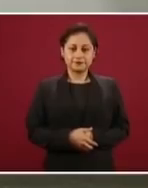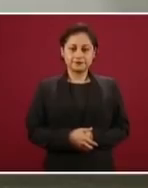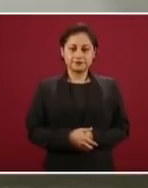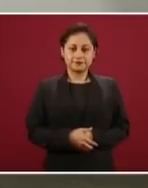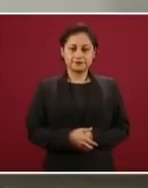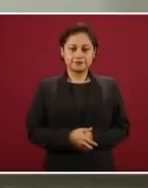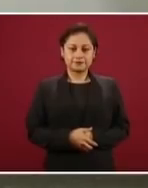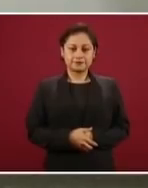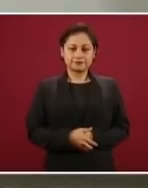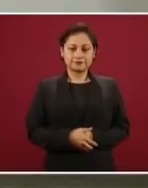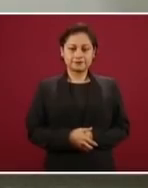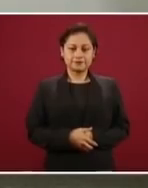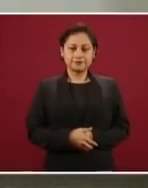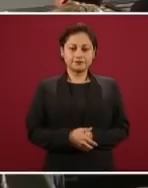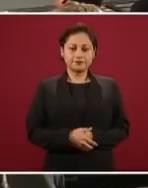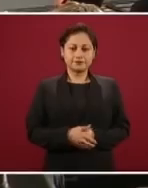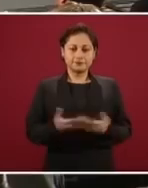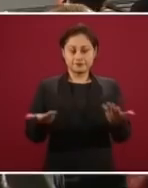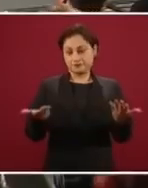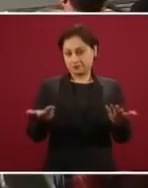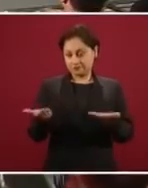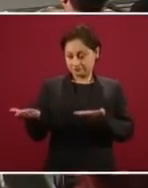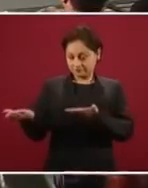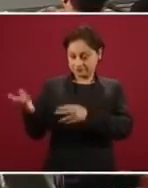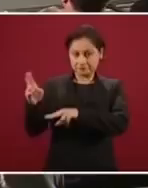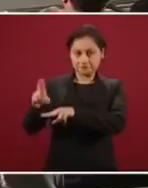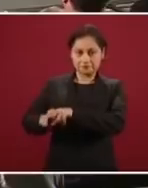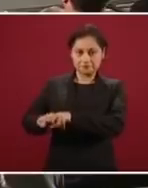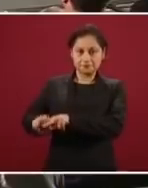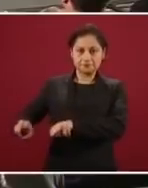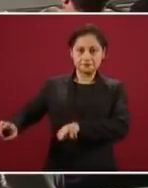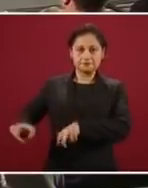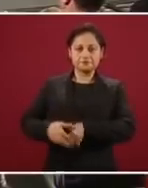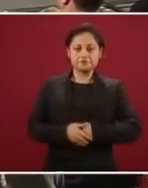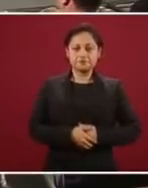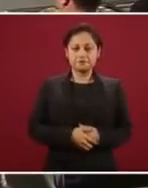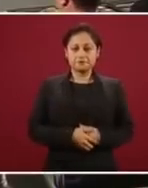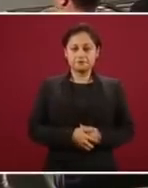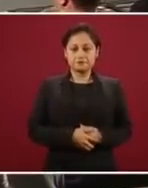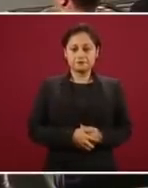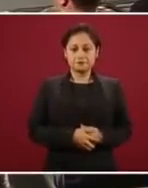pues vamos a decir por favor sí